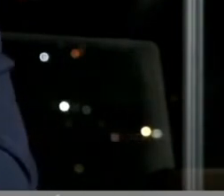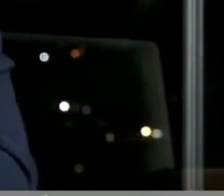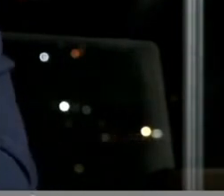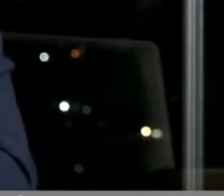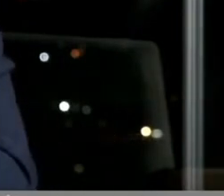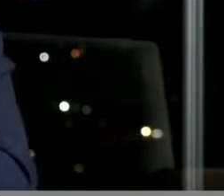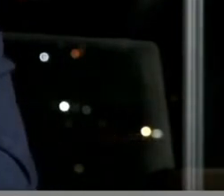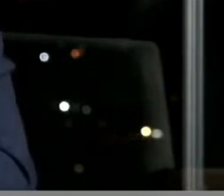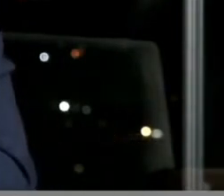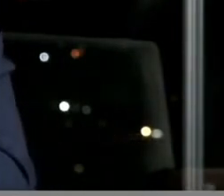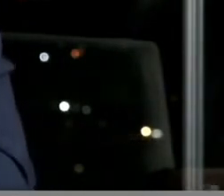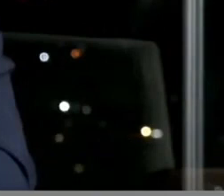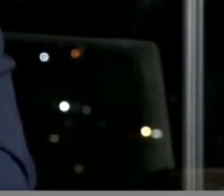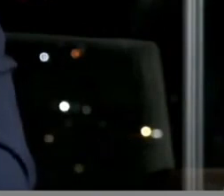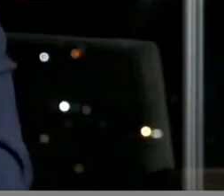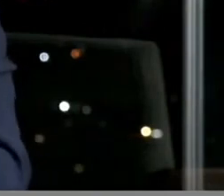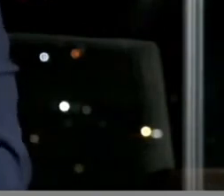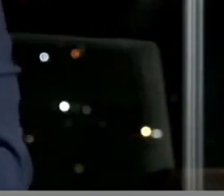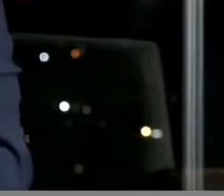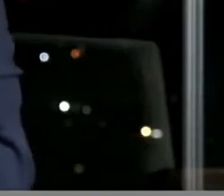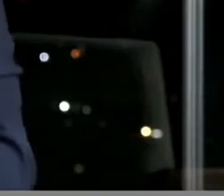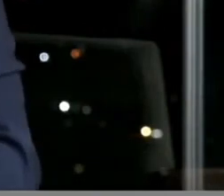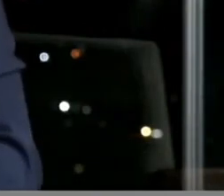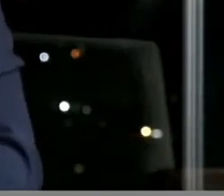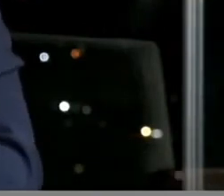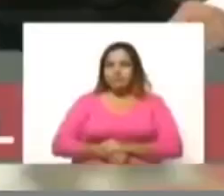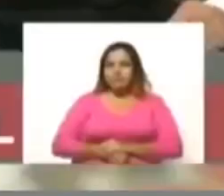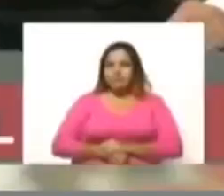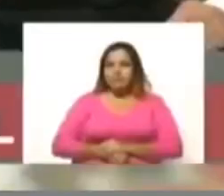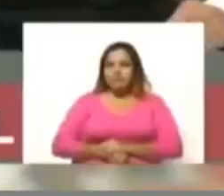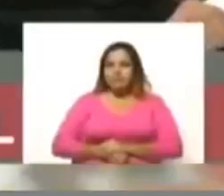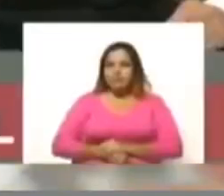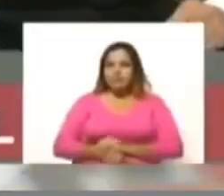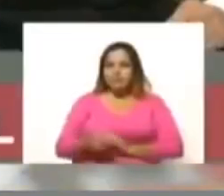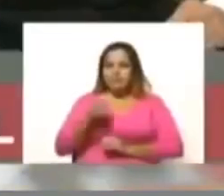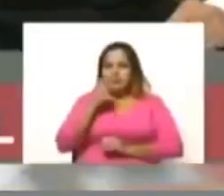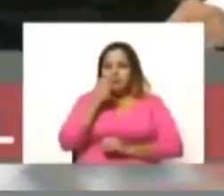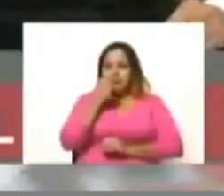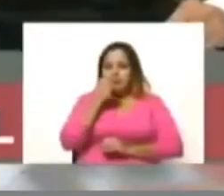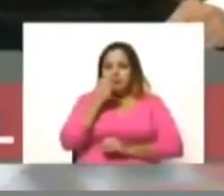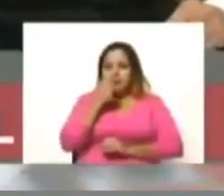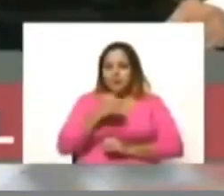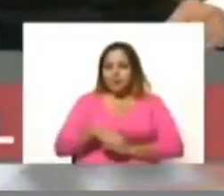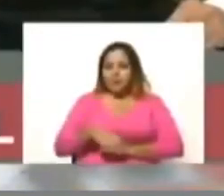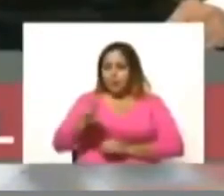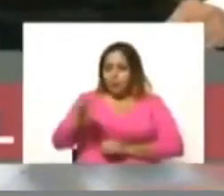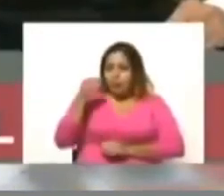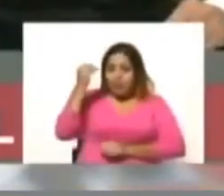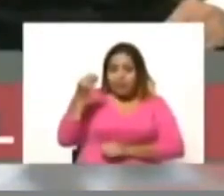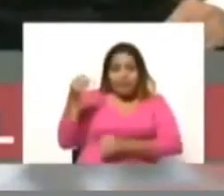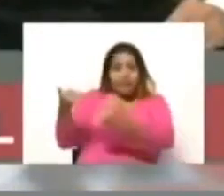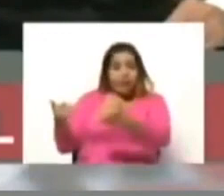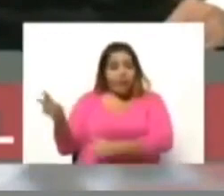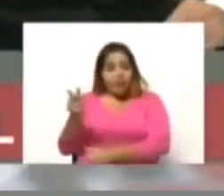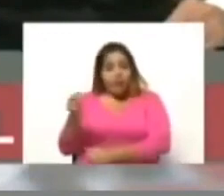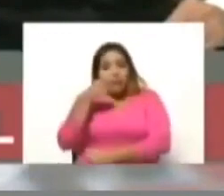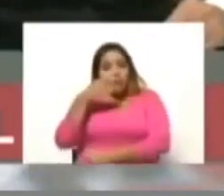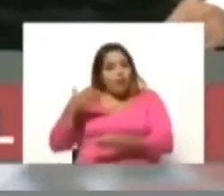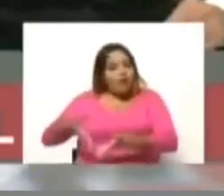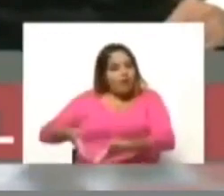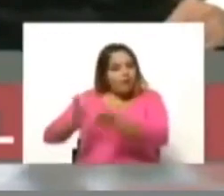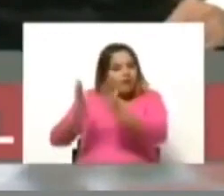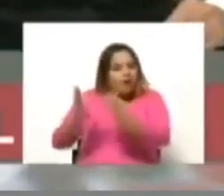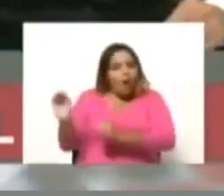Schemel con dichos resultados. Adelante. En general, ¿usted piensa que actualmente Venezuela va por buen camino